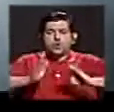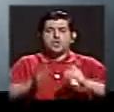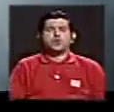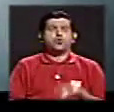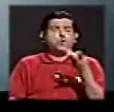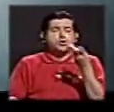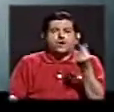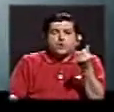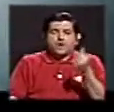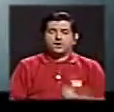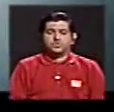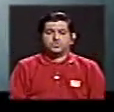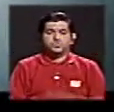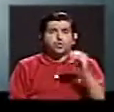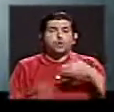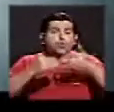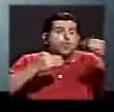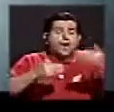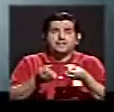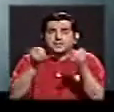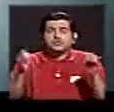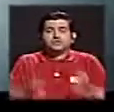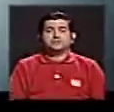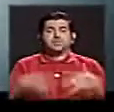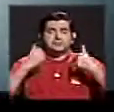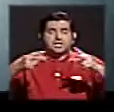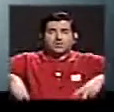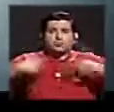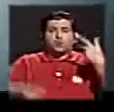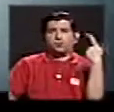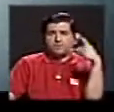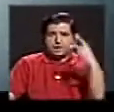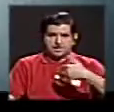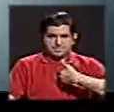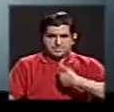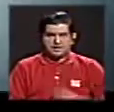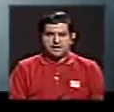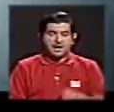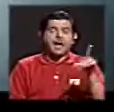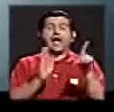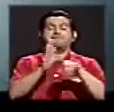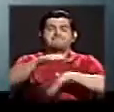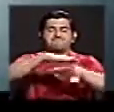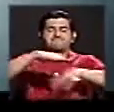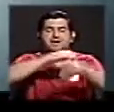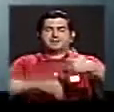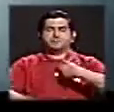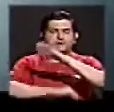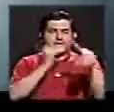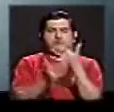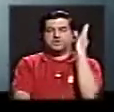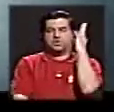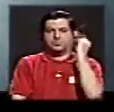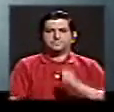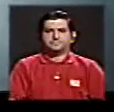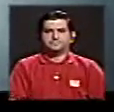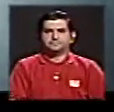cuándo hacerlo, sin tener que poner su salud o su vida en peligro, es el derecho fundamental de toda